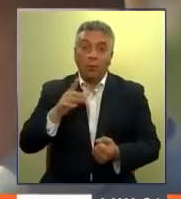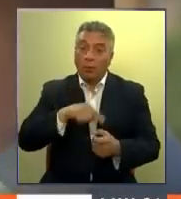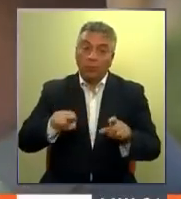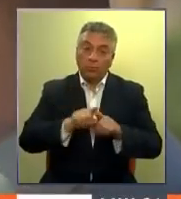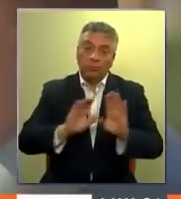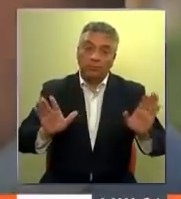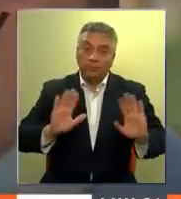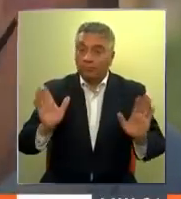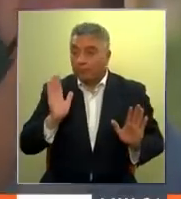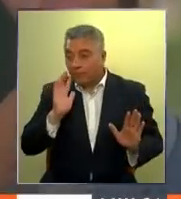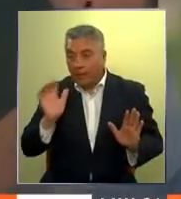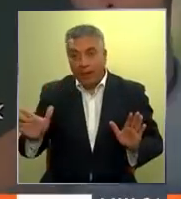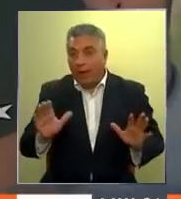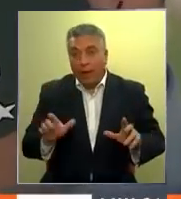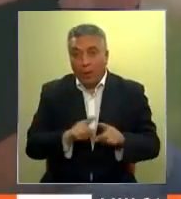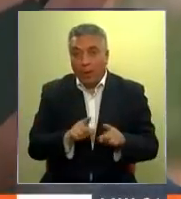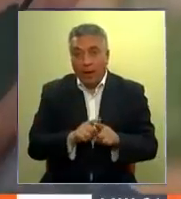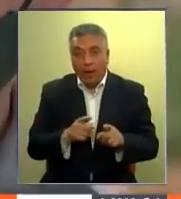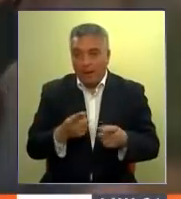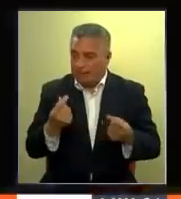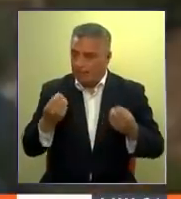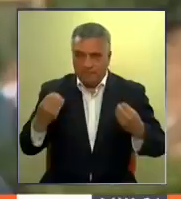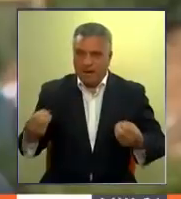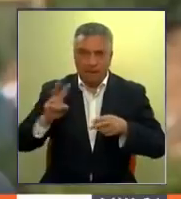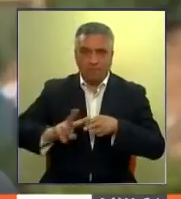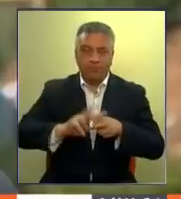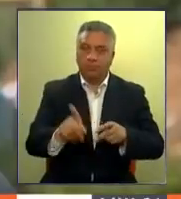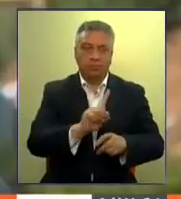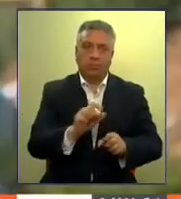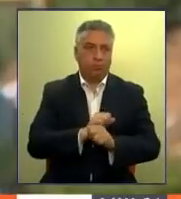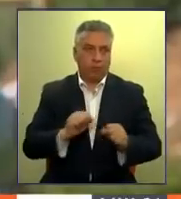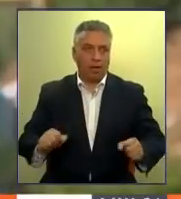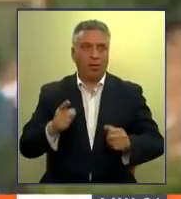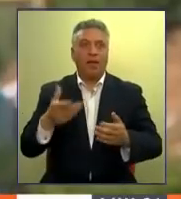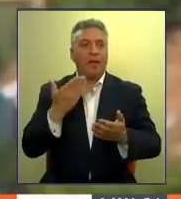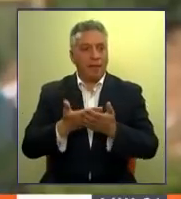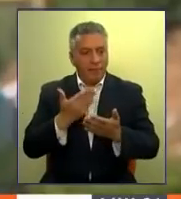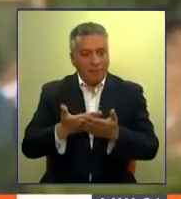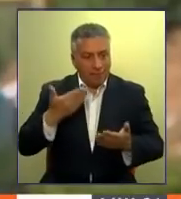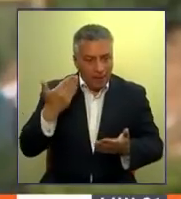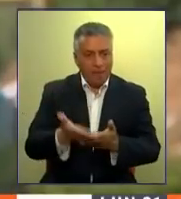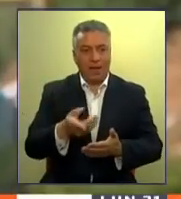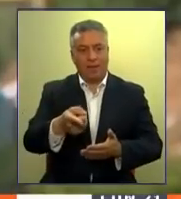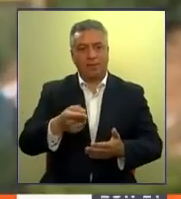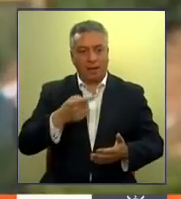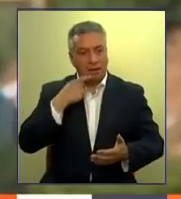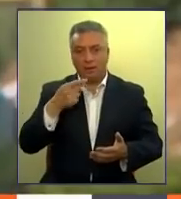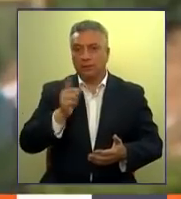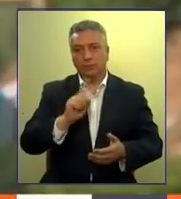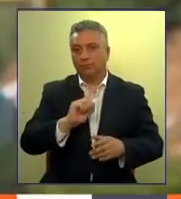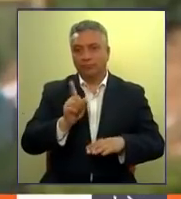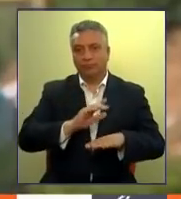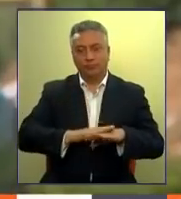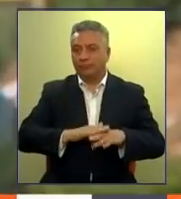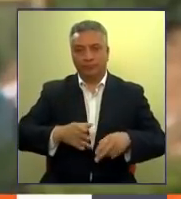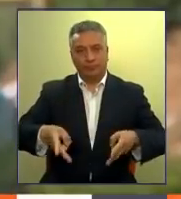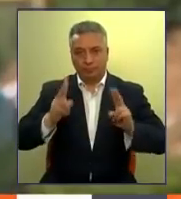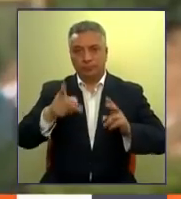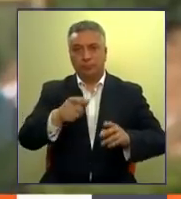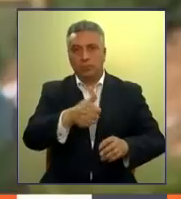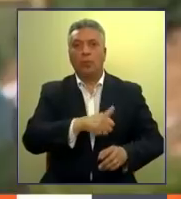con lo que haya disponible que la demanda de los procedimientos en ocasiones no permitiría que el dispositivo policial